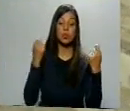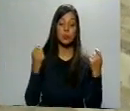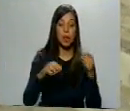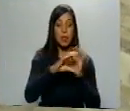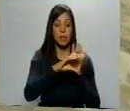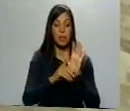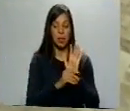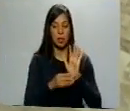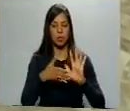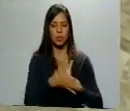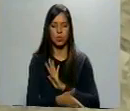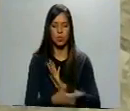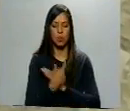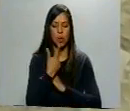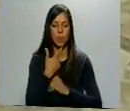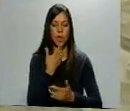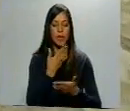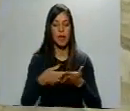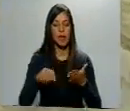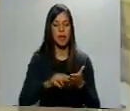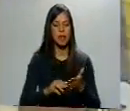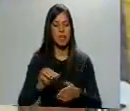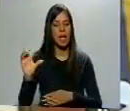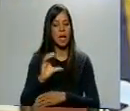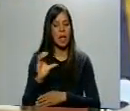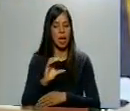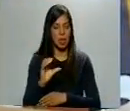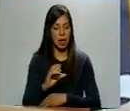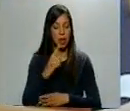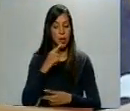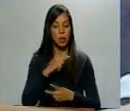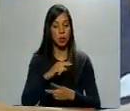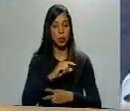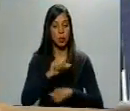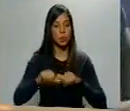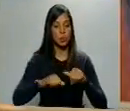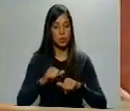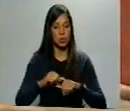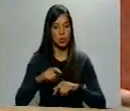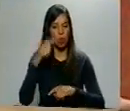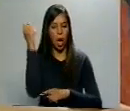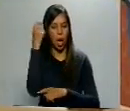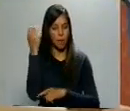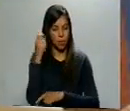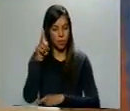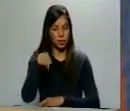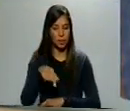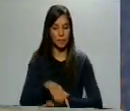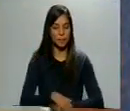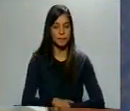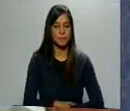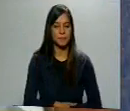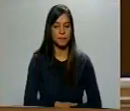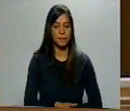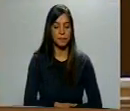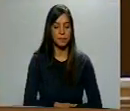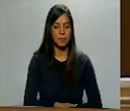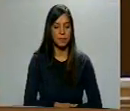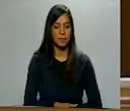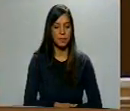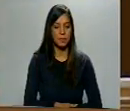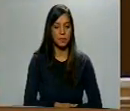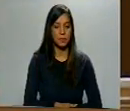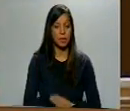la supresión y liquidación del área metropolitana de Caracas y el distrito Alto Apure. Es todo, presidenta.